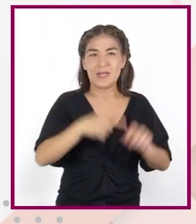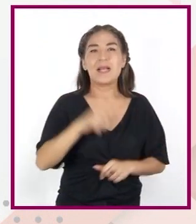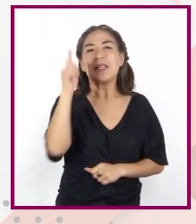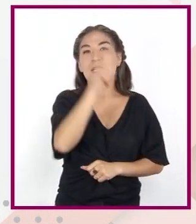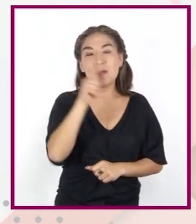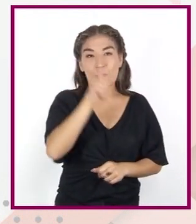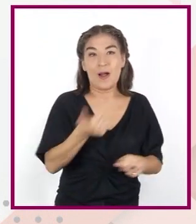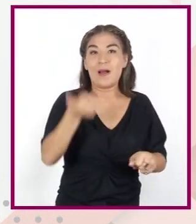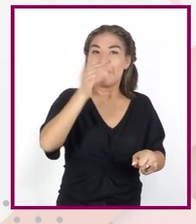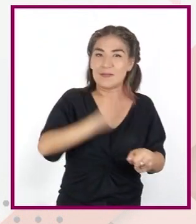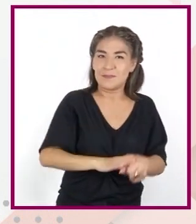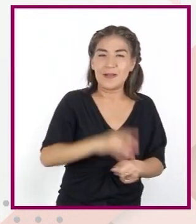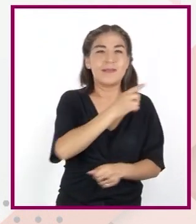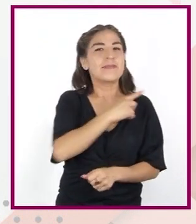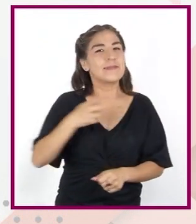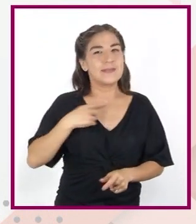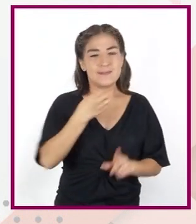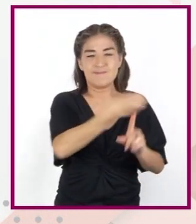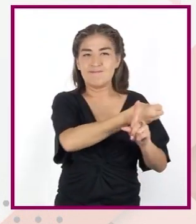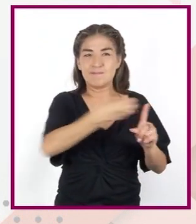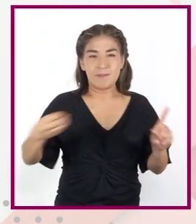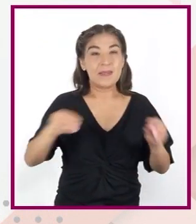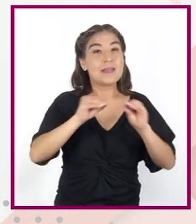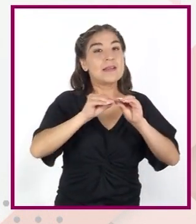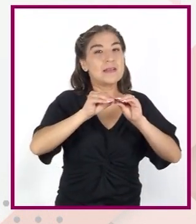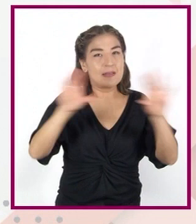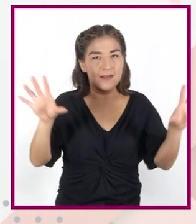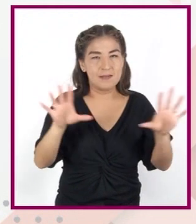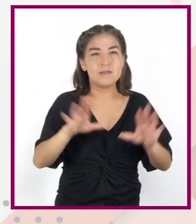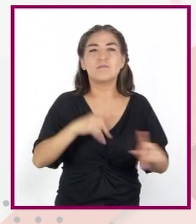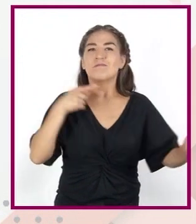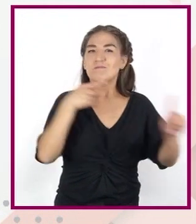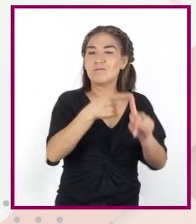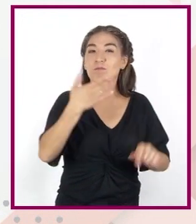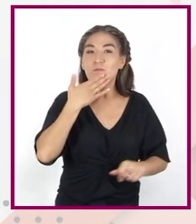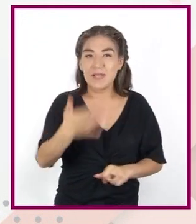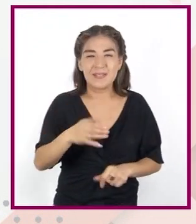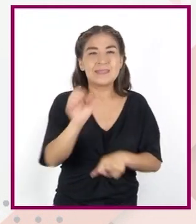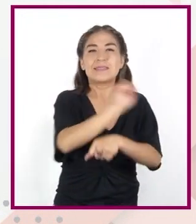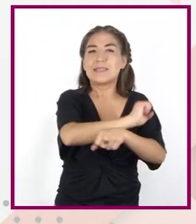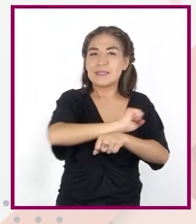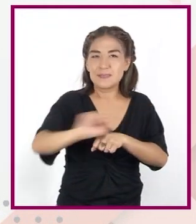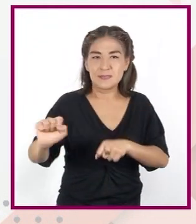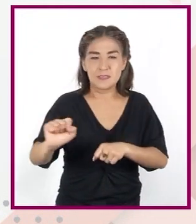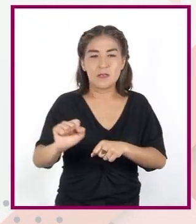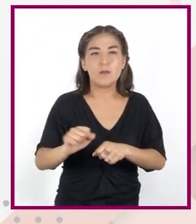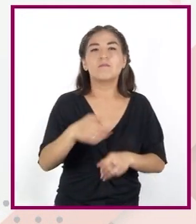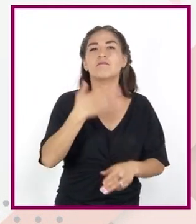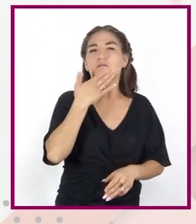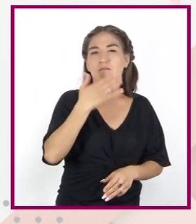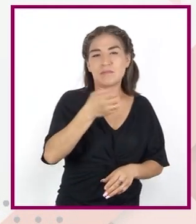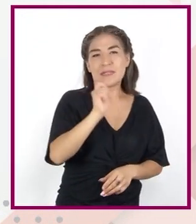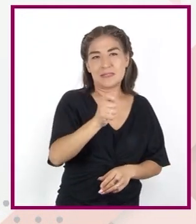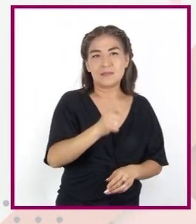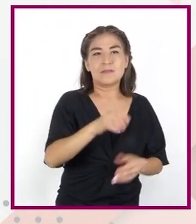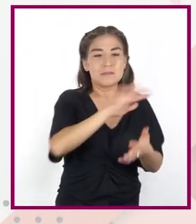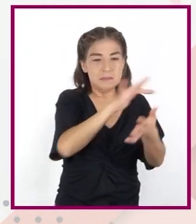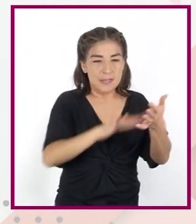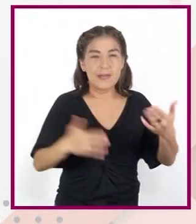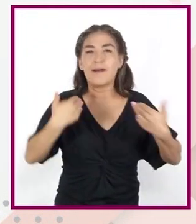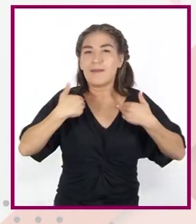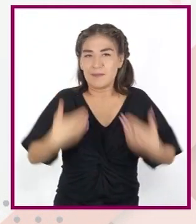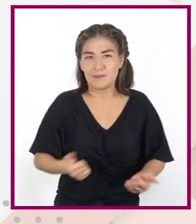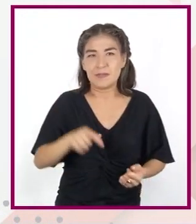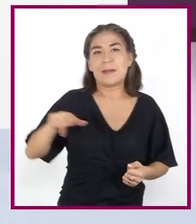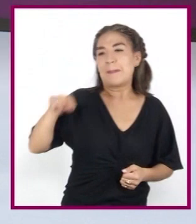lenguaje administrativo debe ser claro, preciso, sencillo, correcto y adaptado al perfil